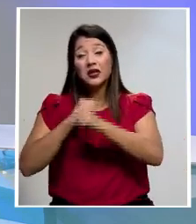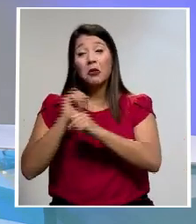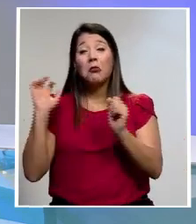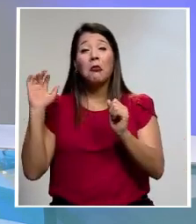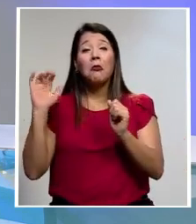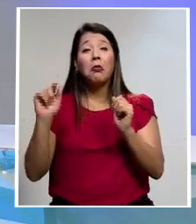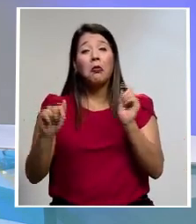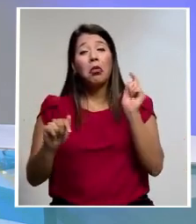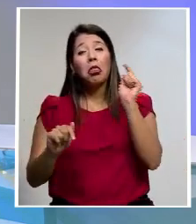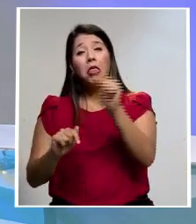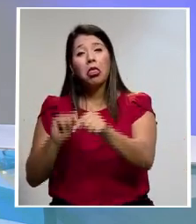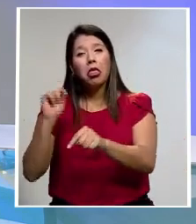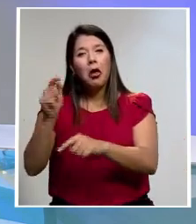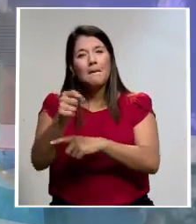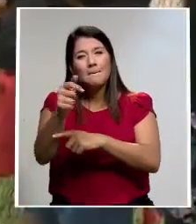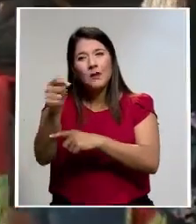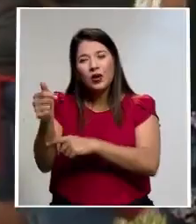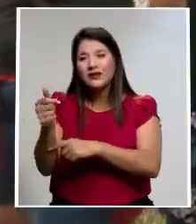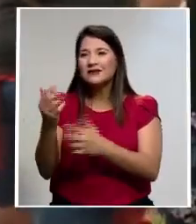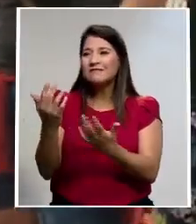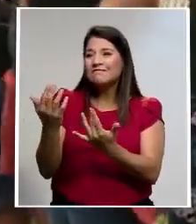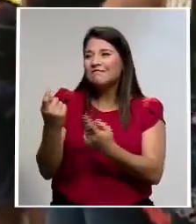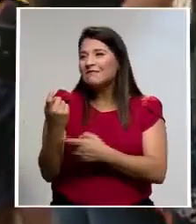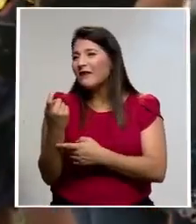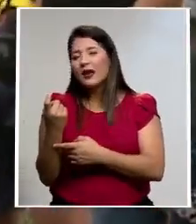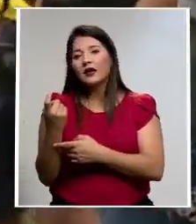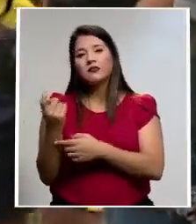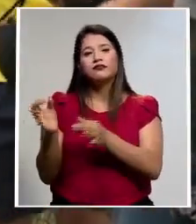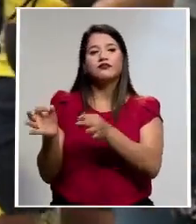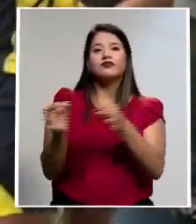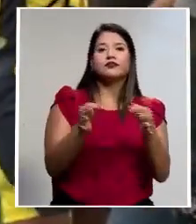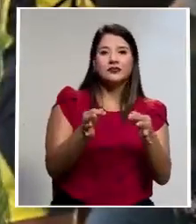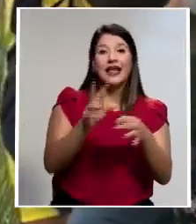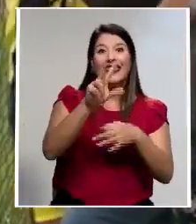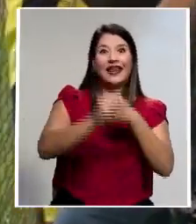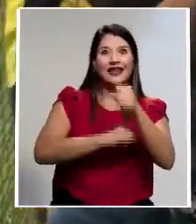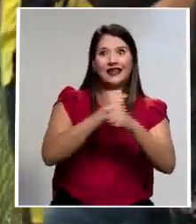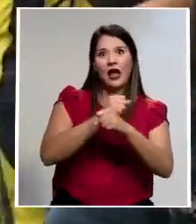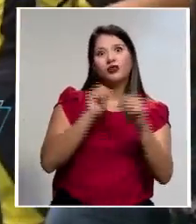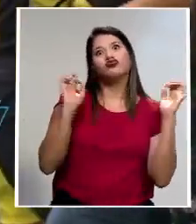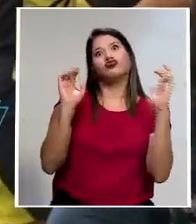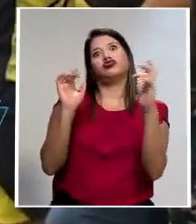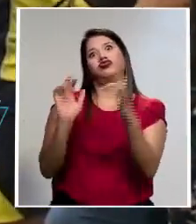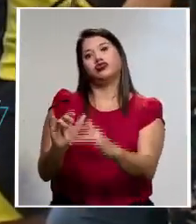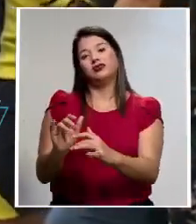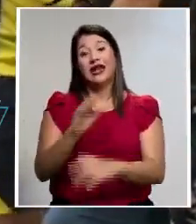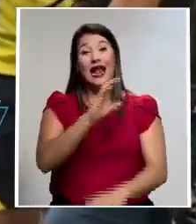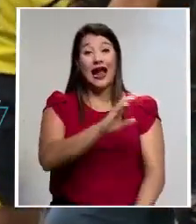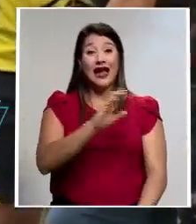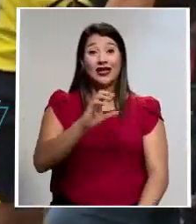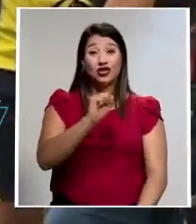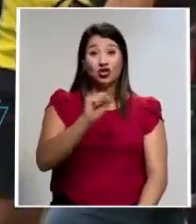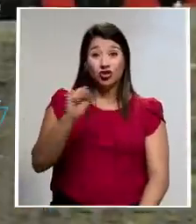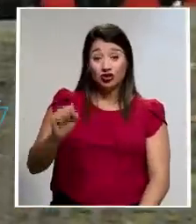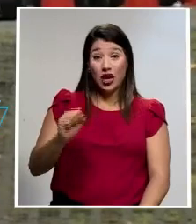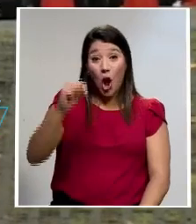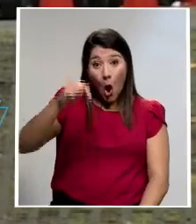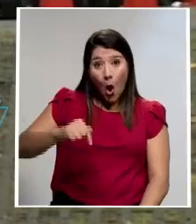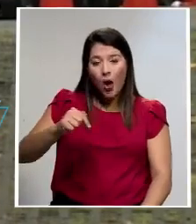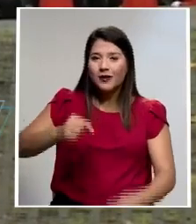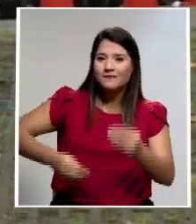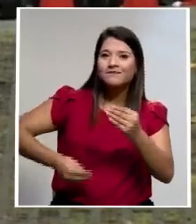vacunarse. La Caja Costarricense de Seguro Social activó este lunes el plan de contingencia para abrir la vacunación a